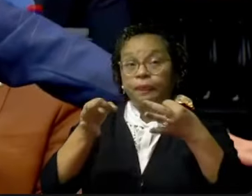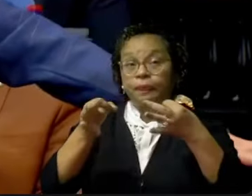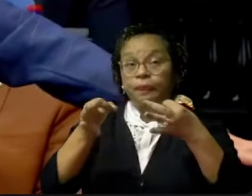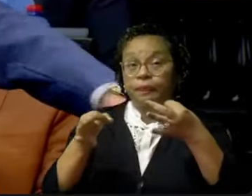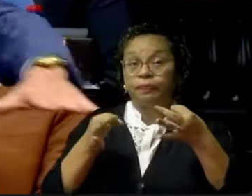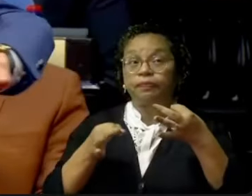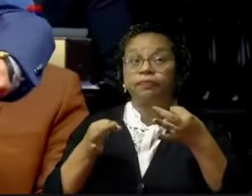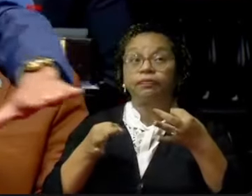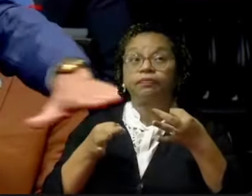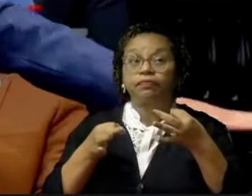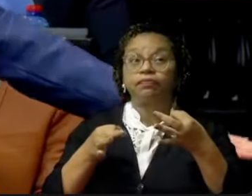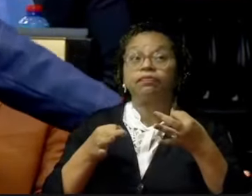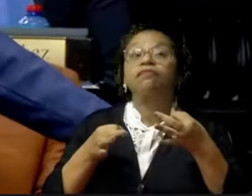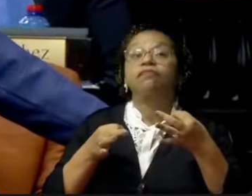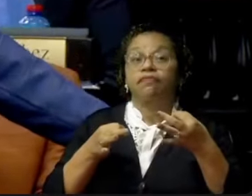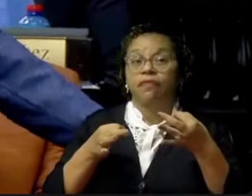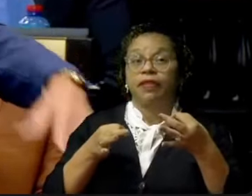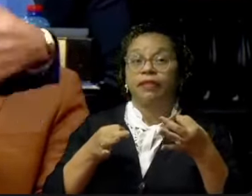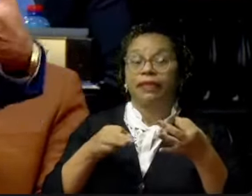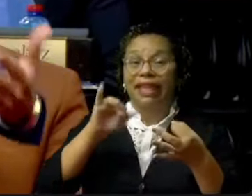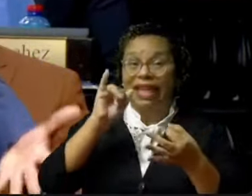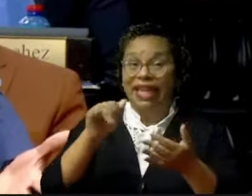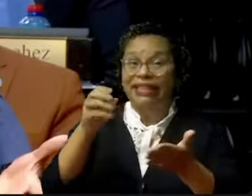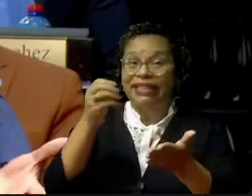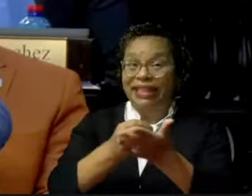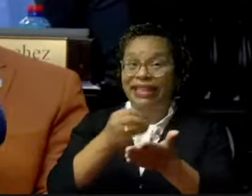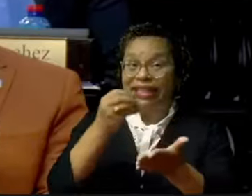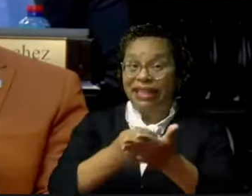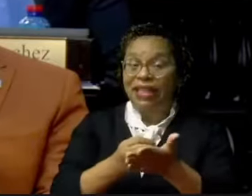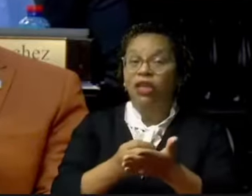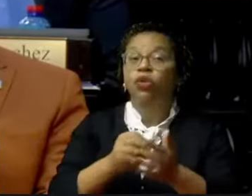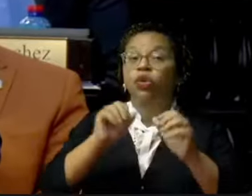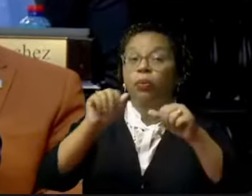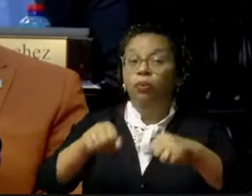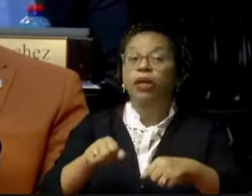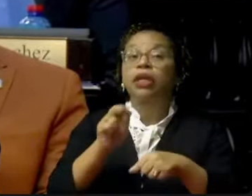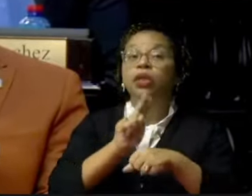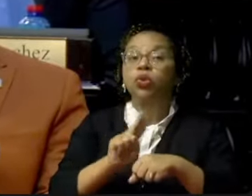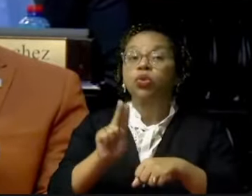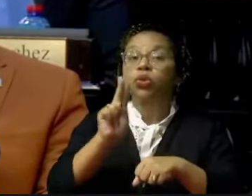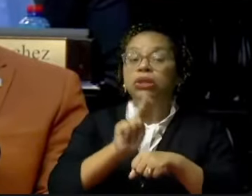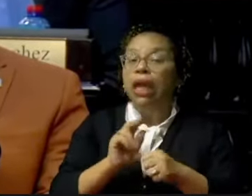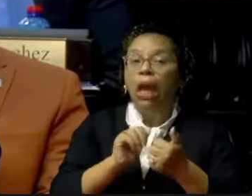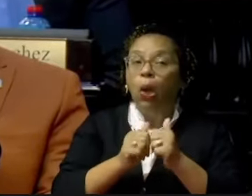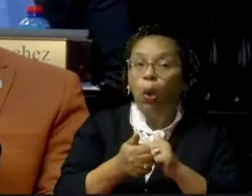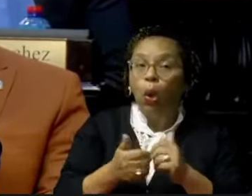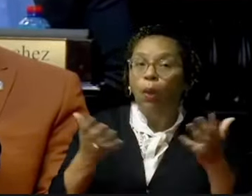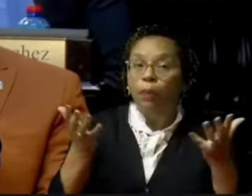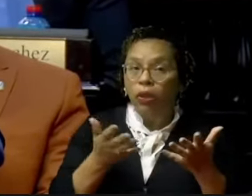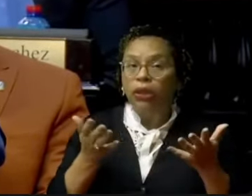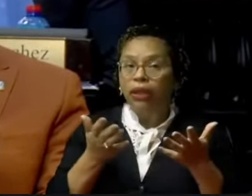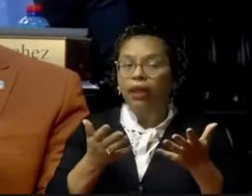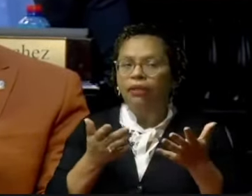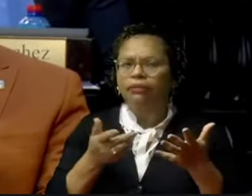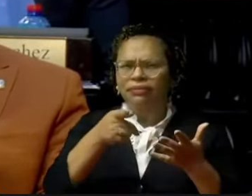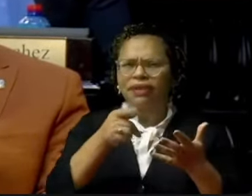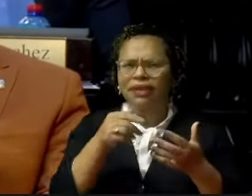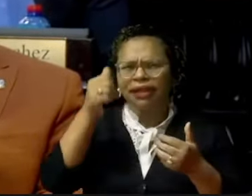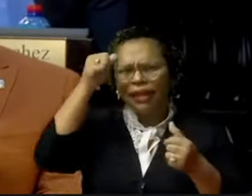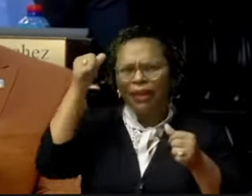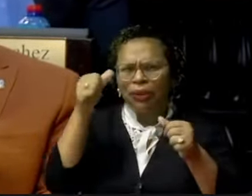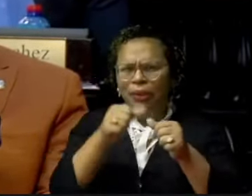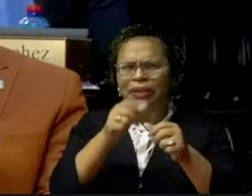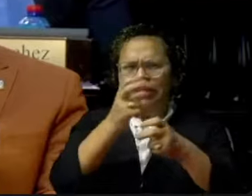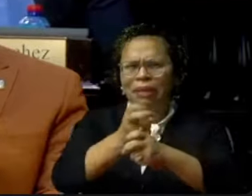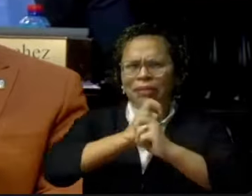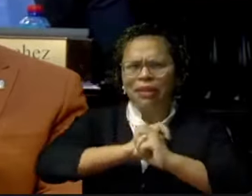harían con el dinero de los Tucanos, pero se prefería comprar 8 aviones Tucanos, que sabemos cómo terminó eso. Este